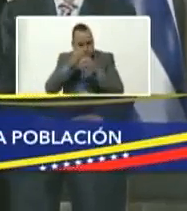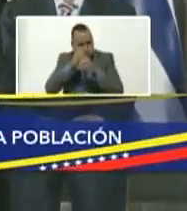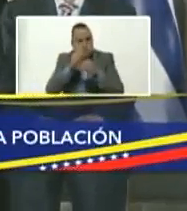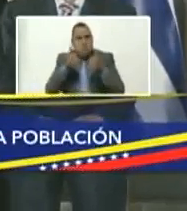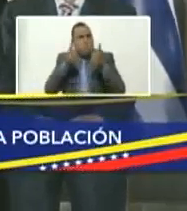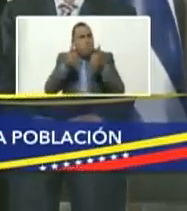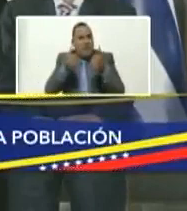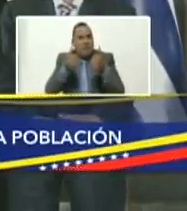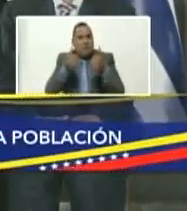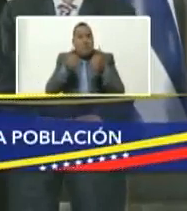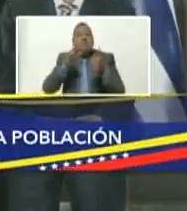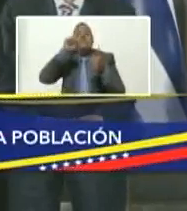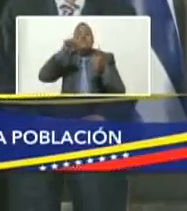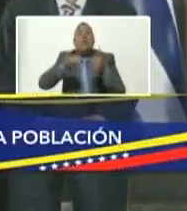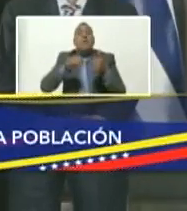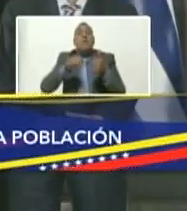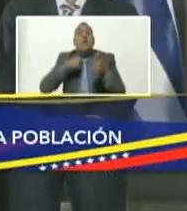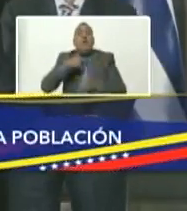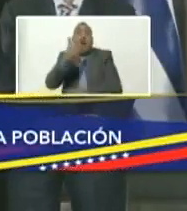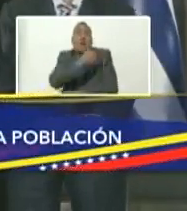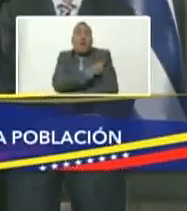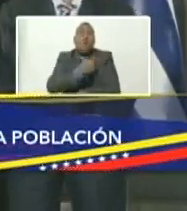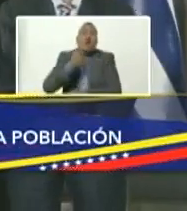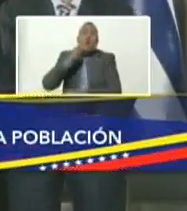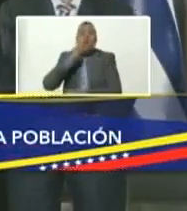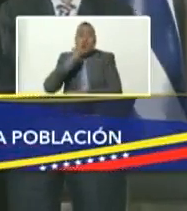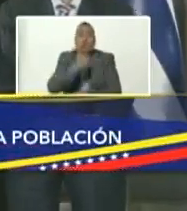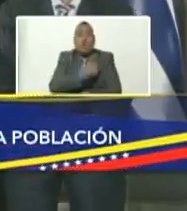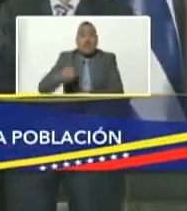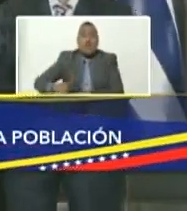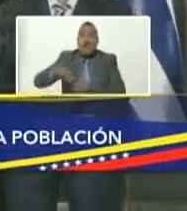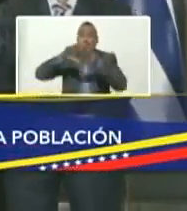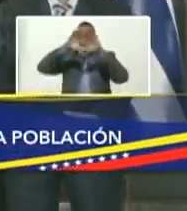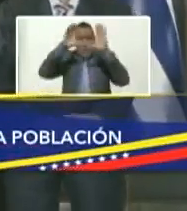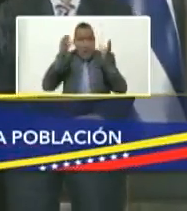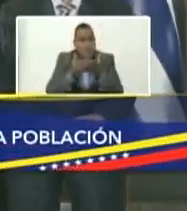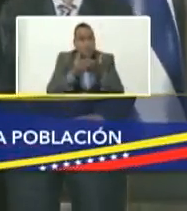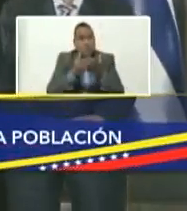vacunas rusas y las vacunas chinas y las vacunas del mundo. Ahora,